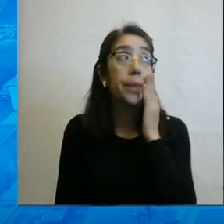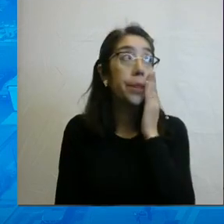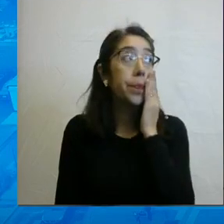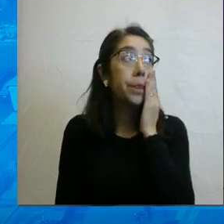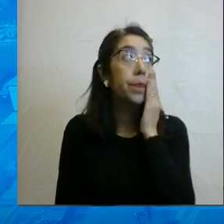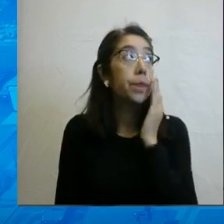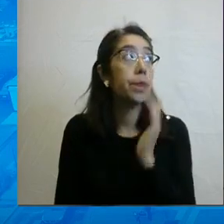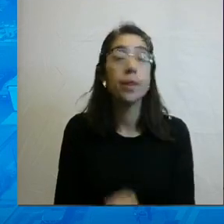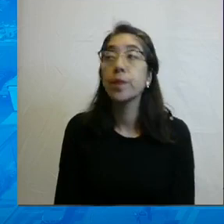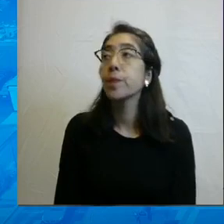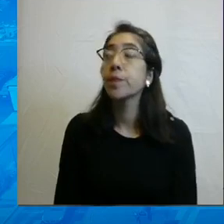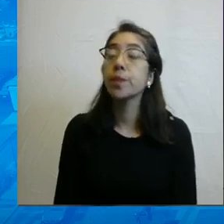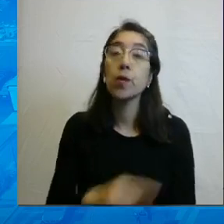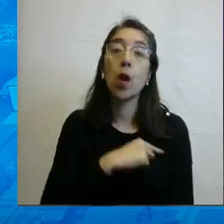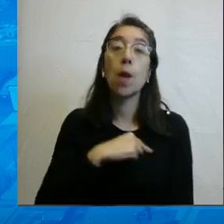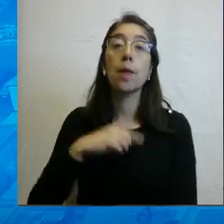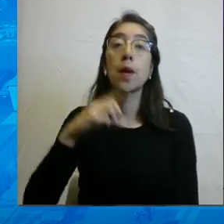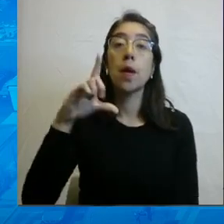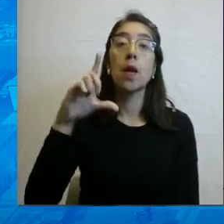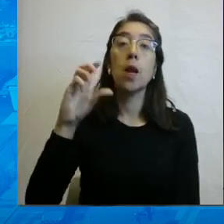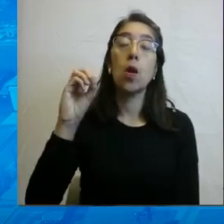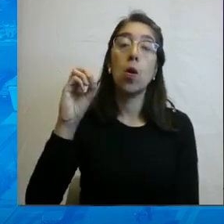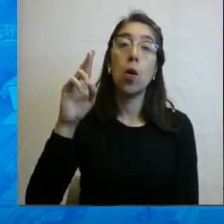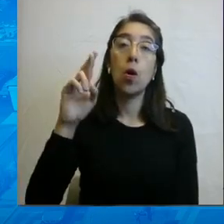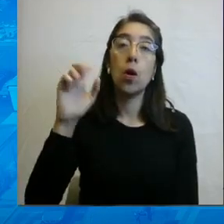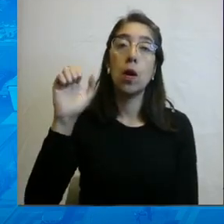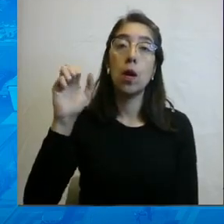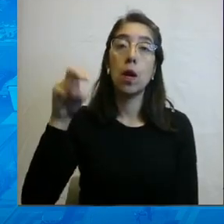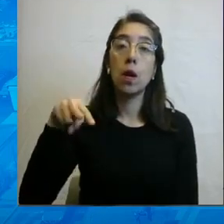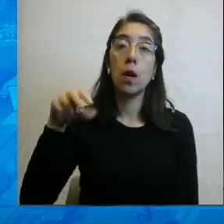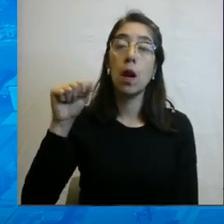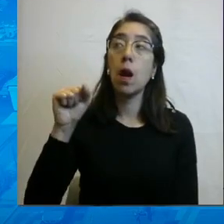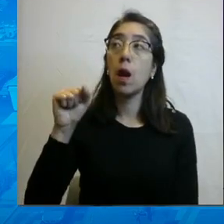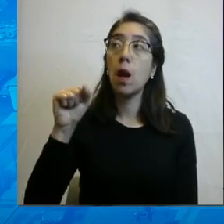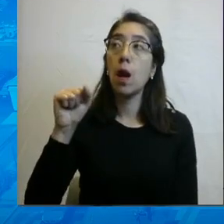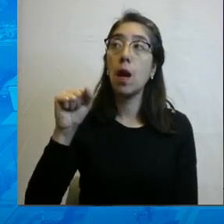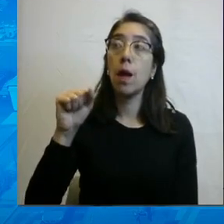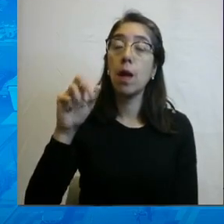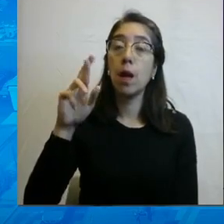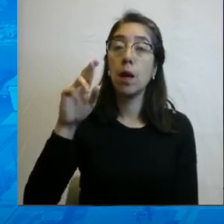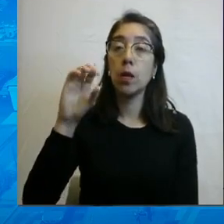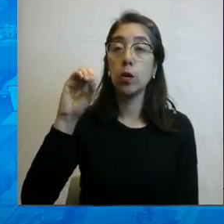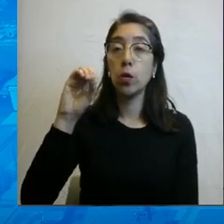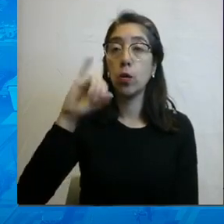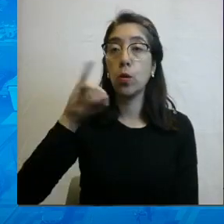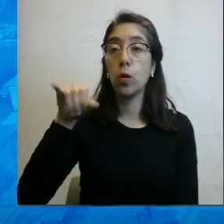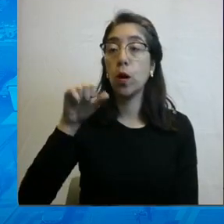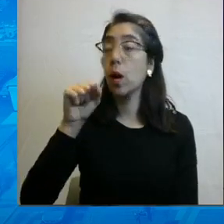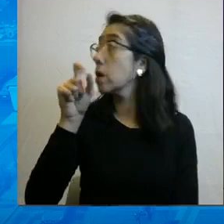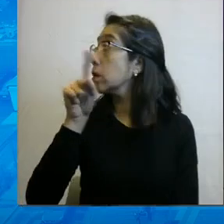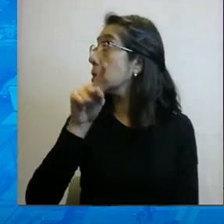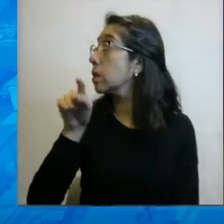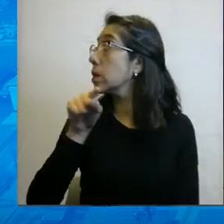Lorena Rojas. Lorena Rojas, está sin micrófono.